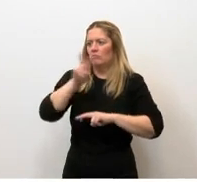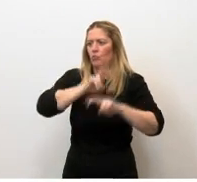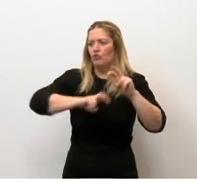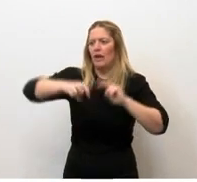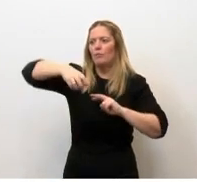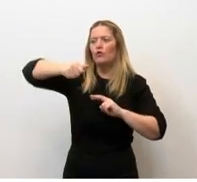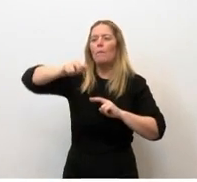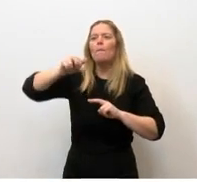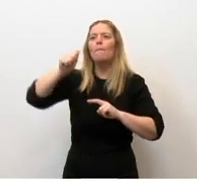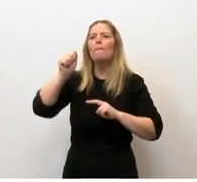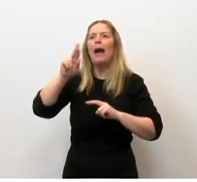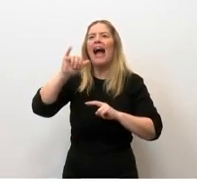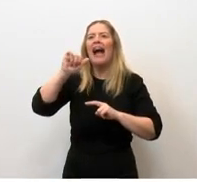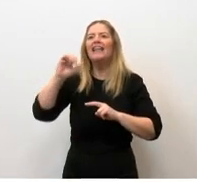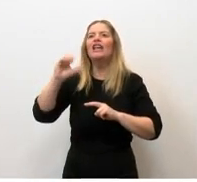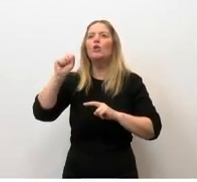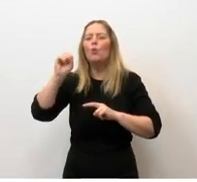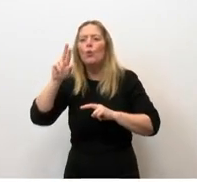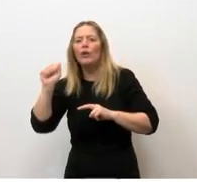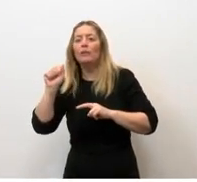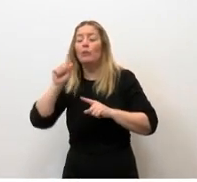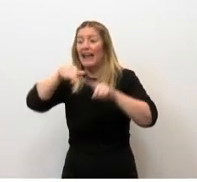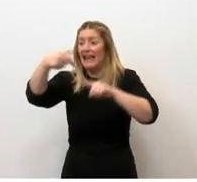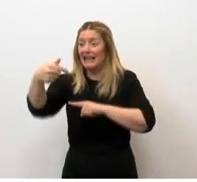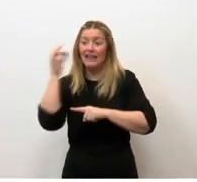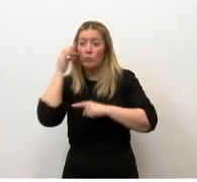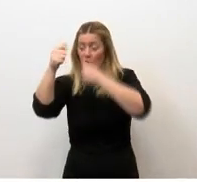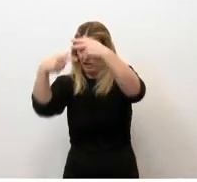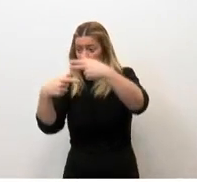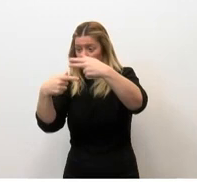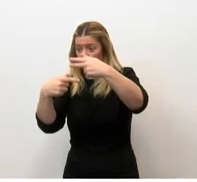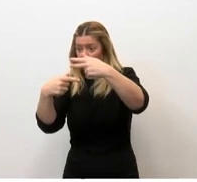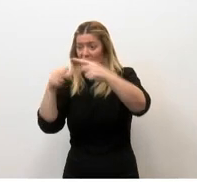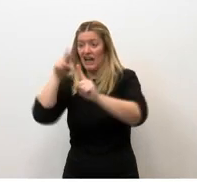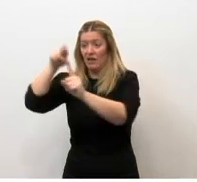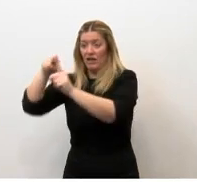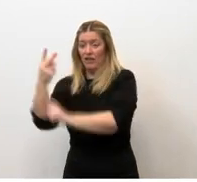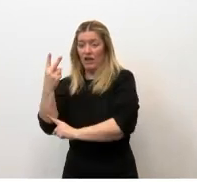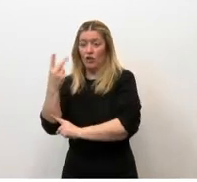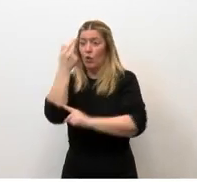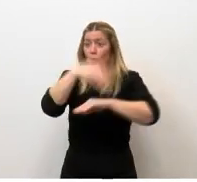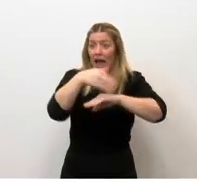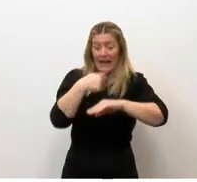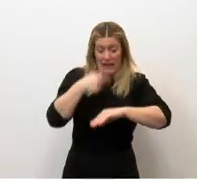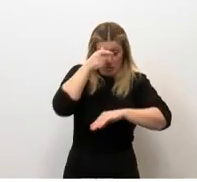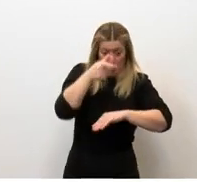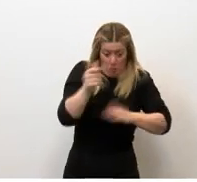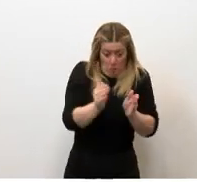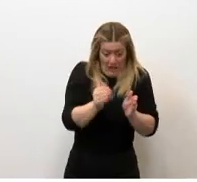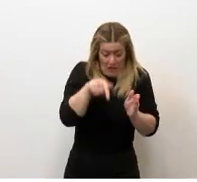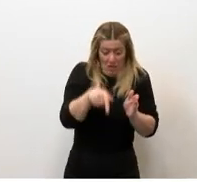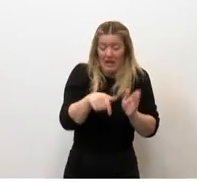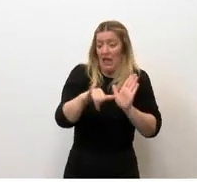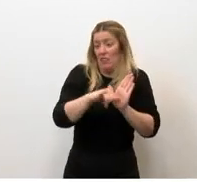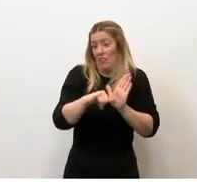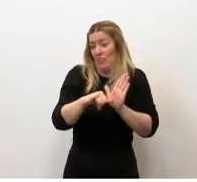dos referencias. Está Franklin, que me parece que una calle está en mi pueblo, un pueblo pequeñito al lado de la Costa Brava,